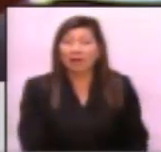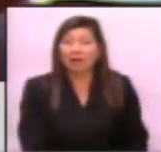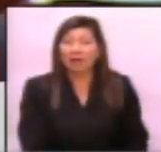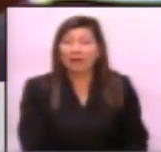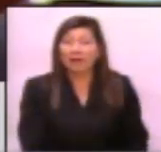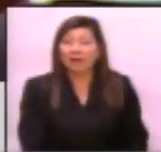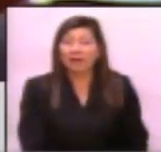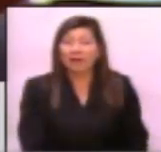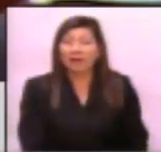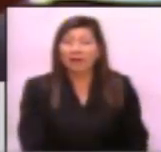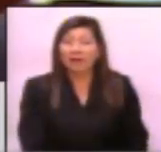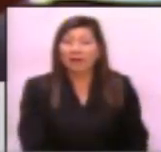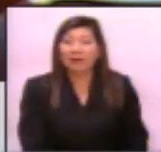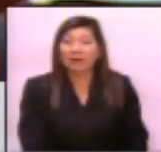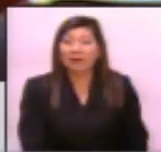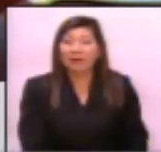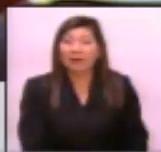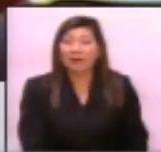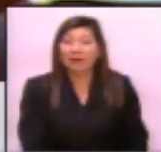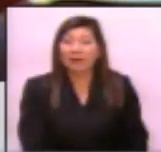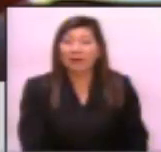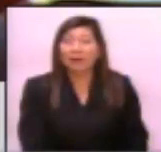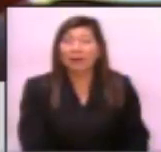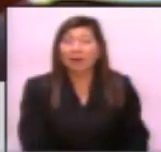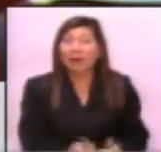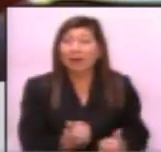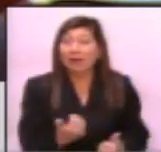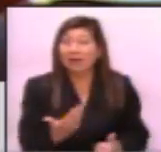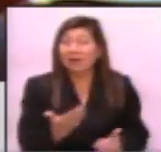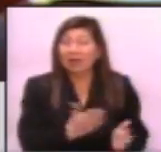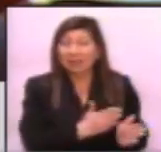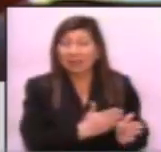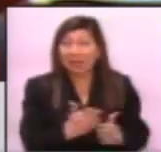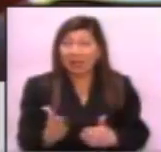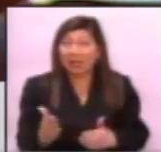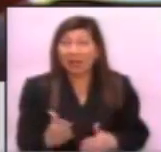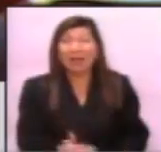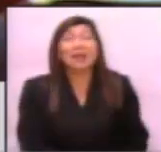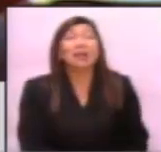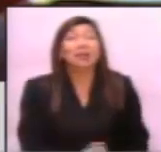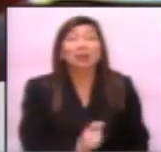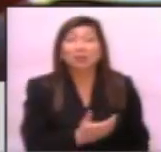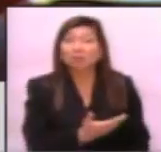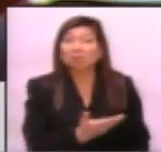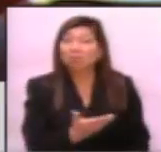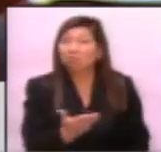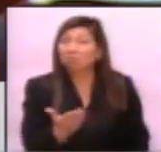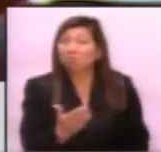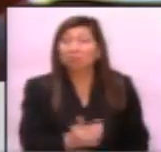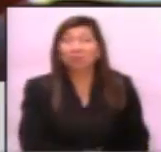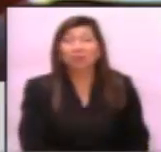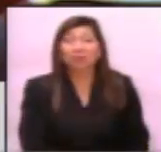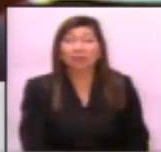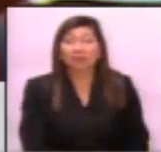¿Y qué está sucediendo con esta moción de vacancia, señores congresistas?